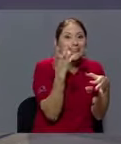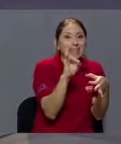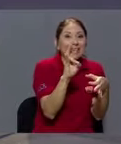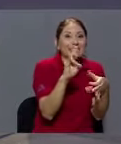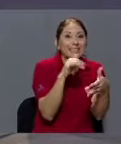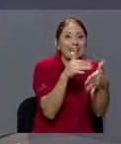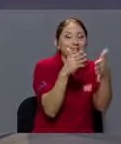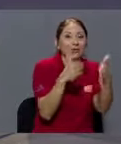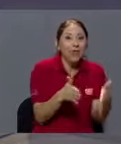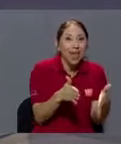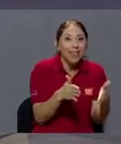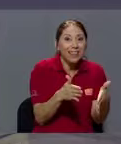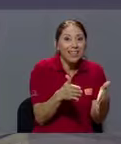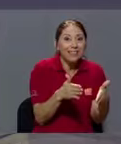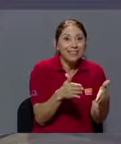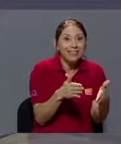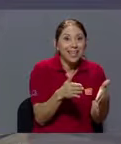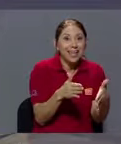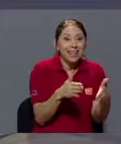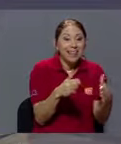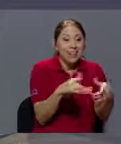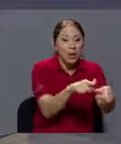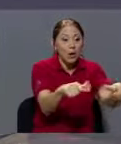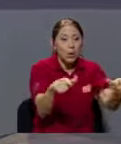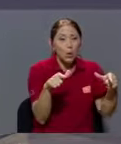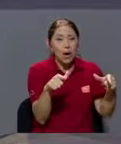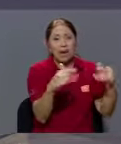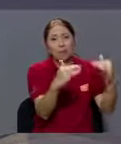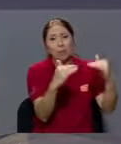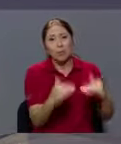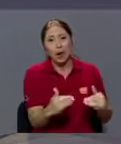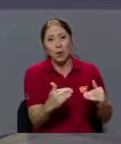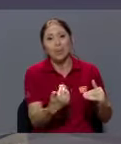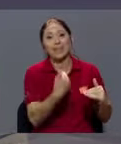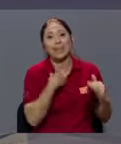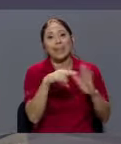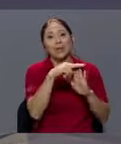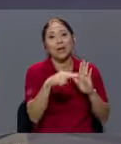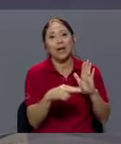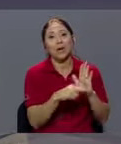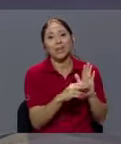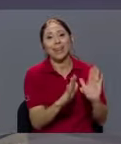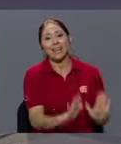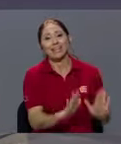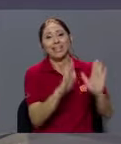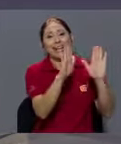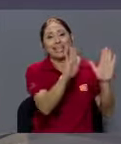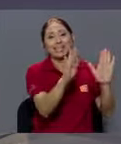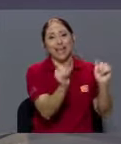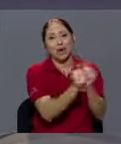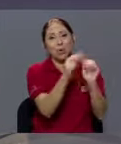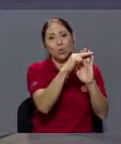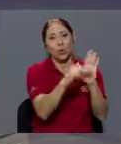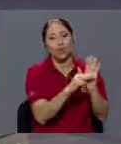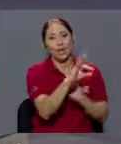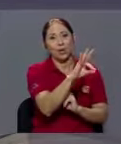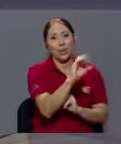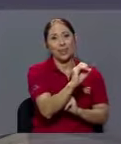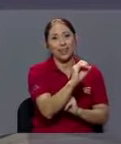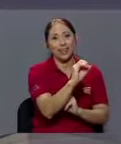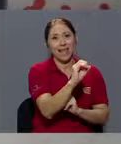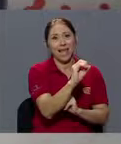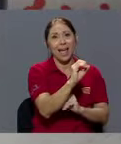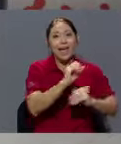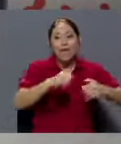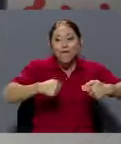del distrito muy bajo tienen una nota de excelencia, es decir, que sacaron un 90 en los exámenes que realizaron,